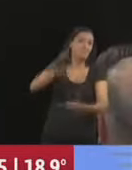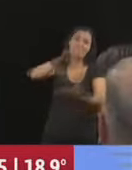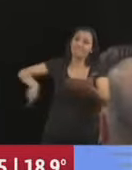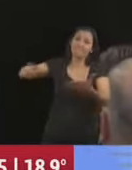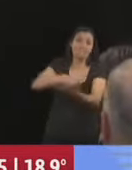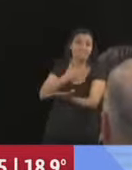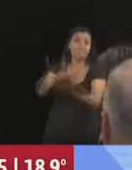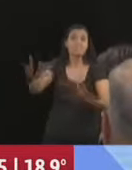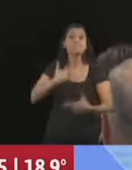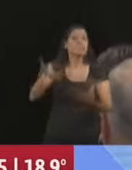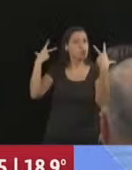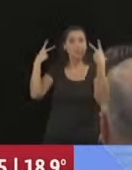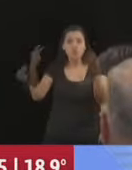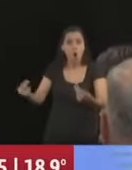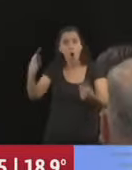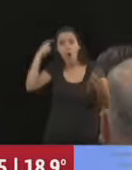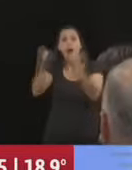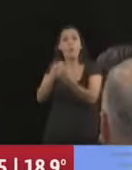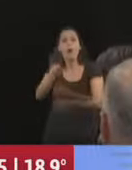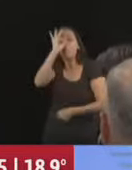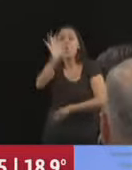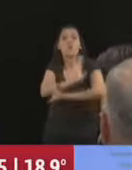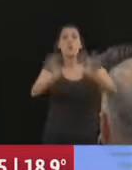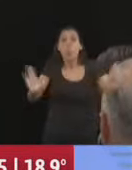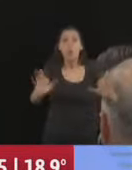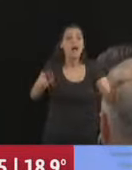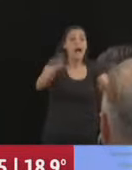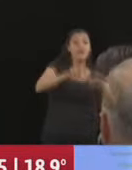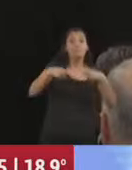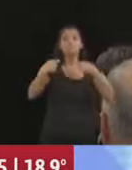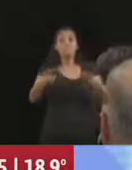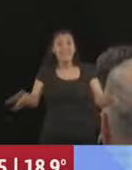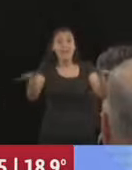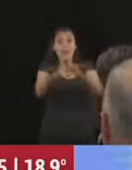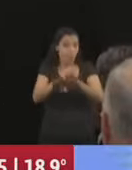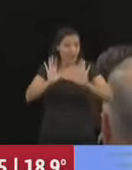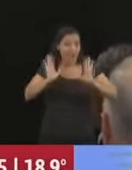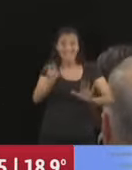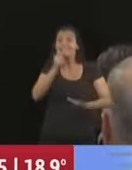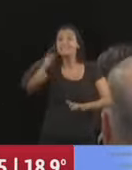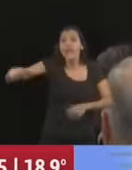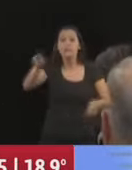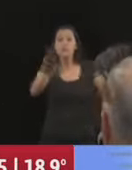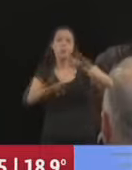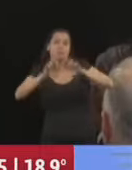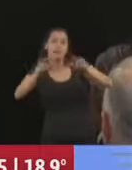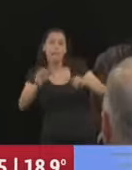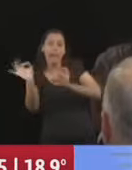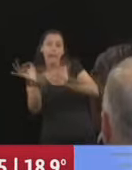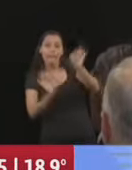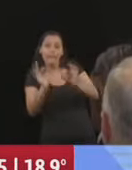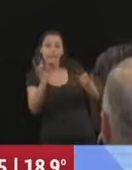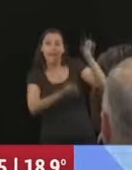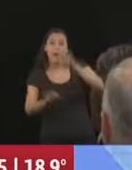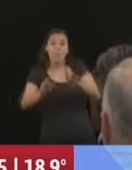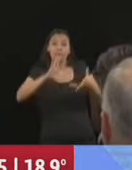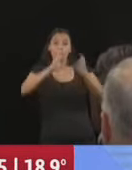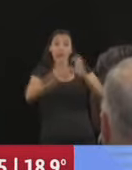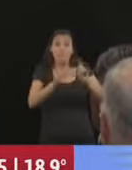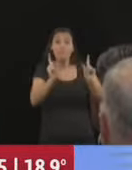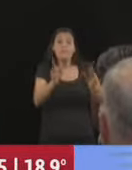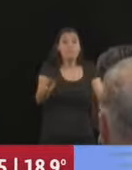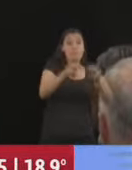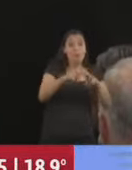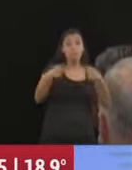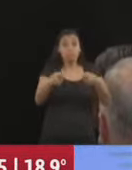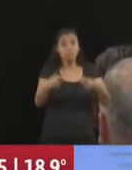ley antimafias, bueno, la cuestión de la edad de imputabilidad, hay leyes que siguen durmiendo el sueño de los justos. Y en ese sentido retomo lo que